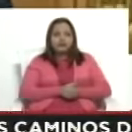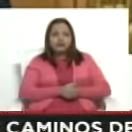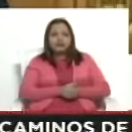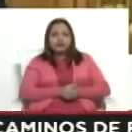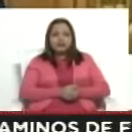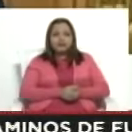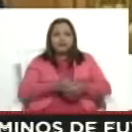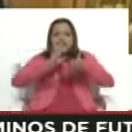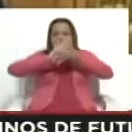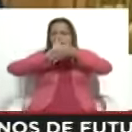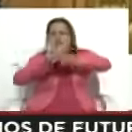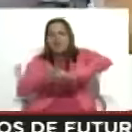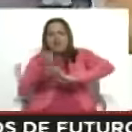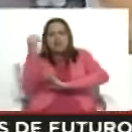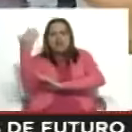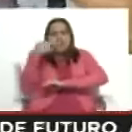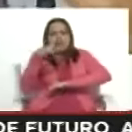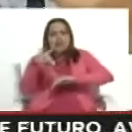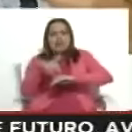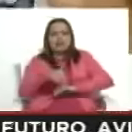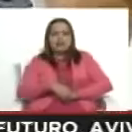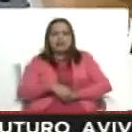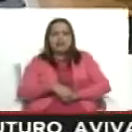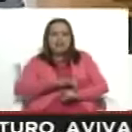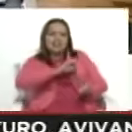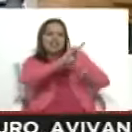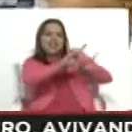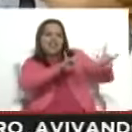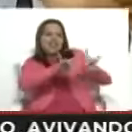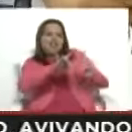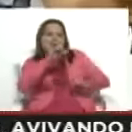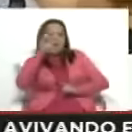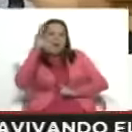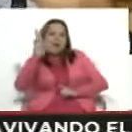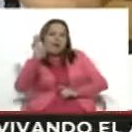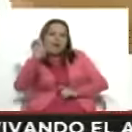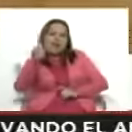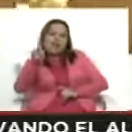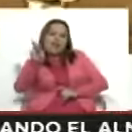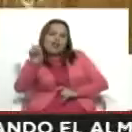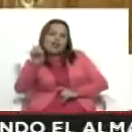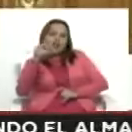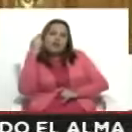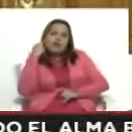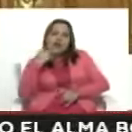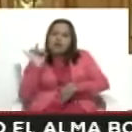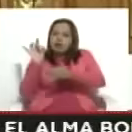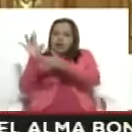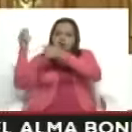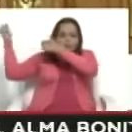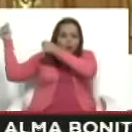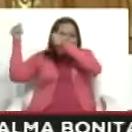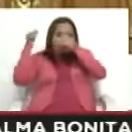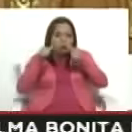Liquidada la Asamblea Nacional, ¿eh? Te queremos, Pedro. Bolívar se fue.